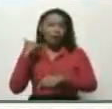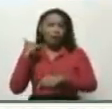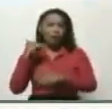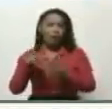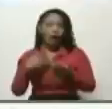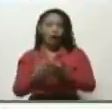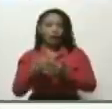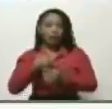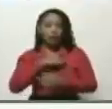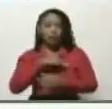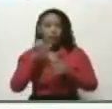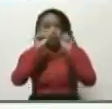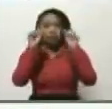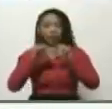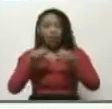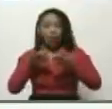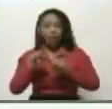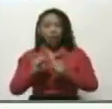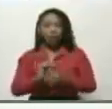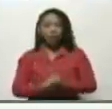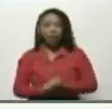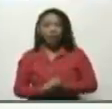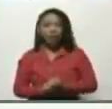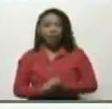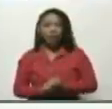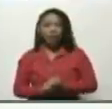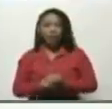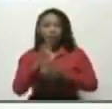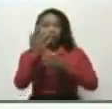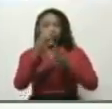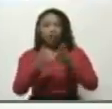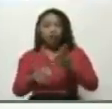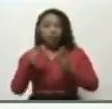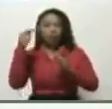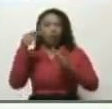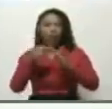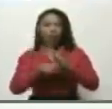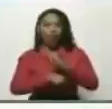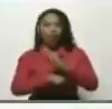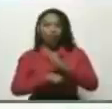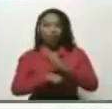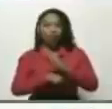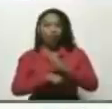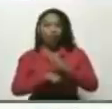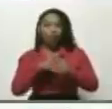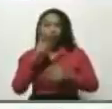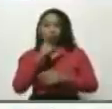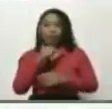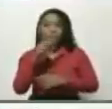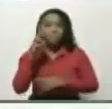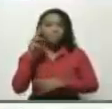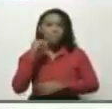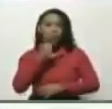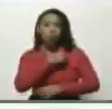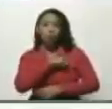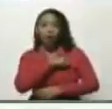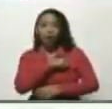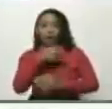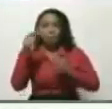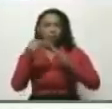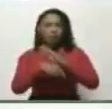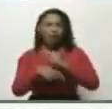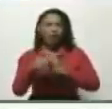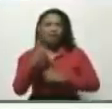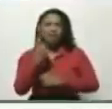que es el sistema capitalista, era su carácter profundamente inmoral y profundamente falto